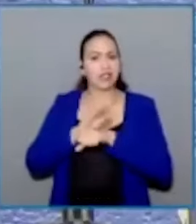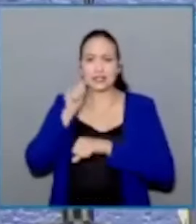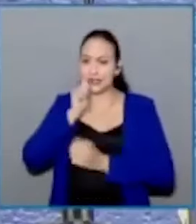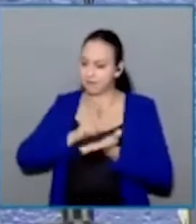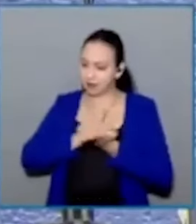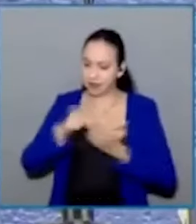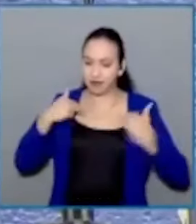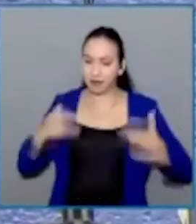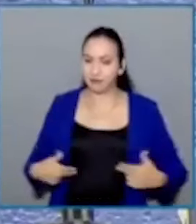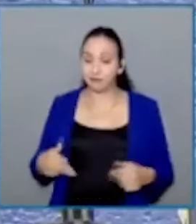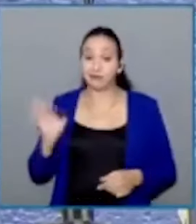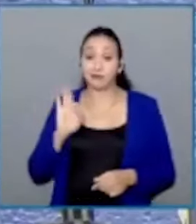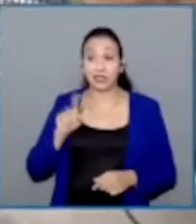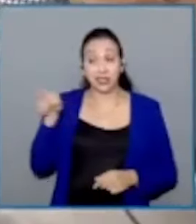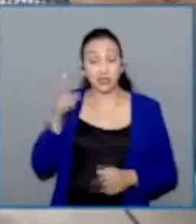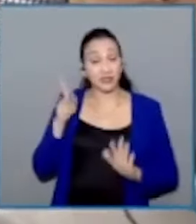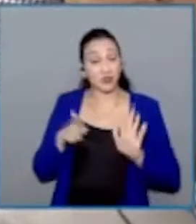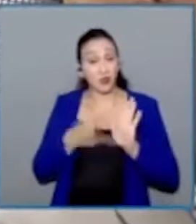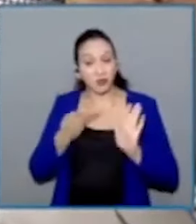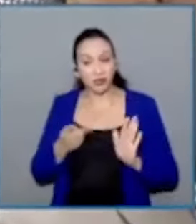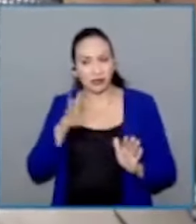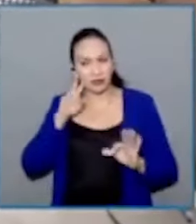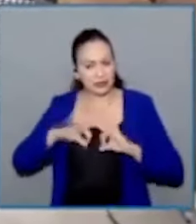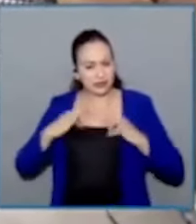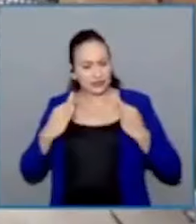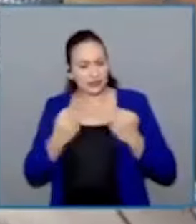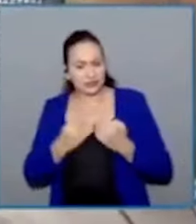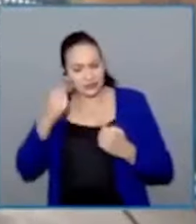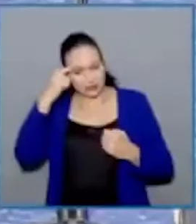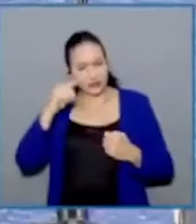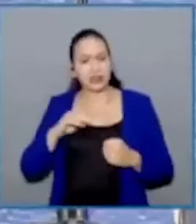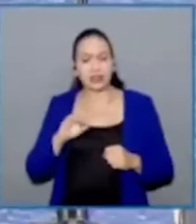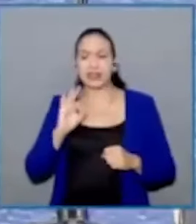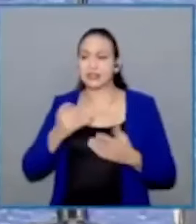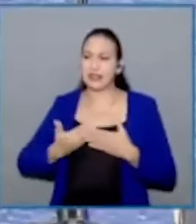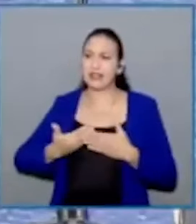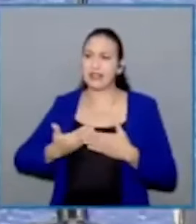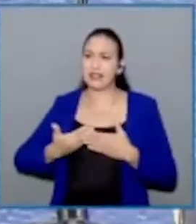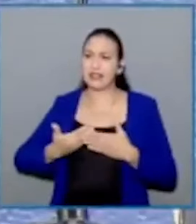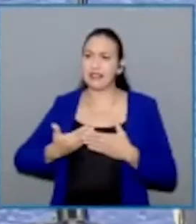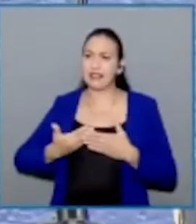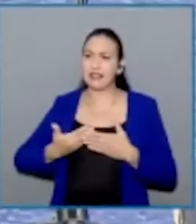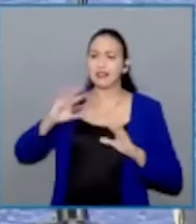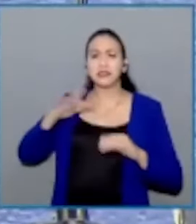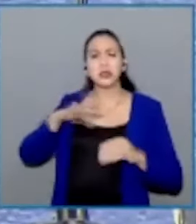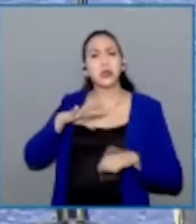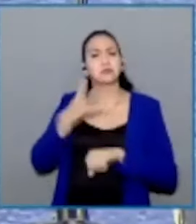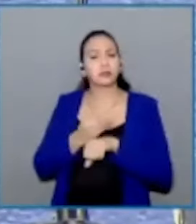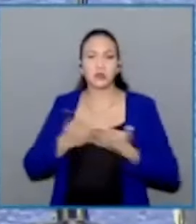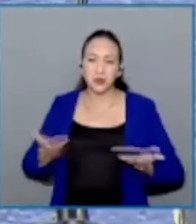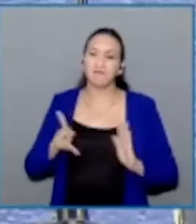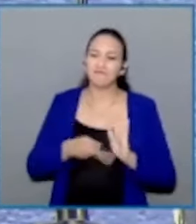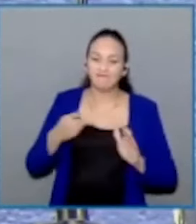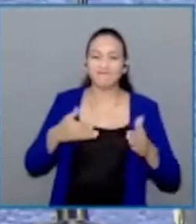recomenzar caminos y obstáculos que se pensaban ya superados hago votos para que los lo enfrentemos con la